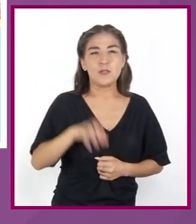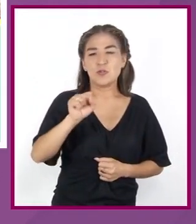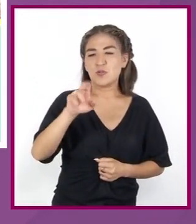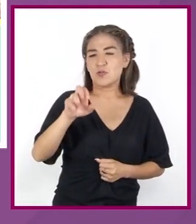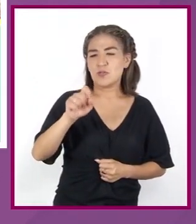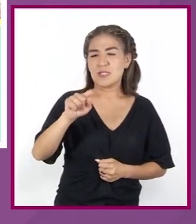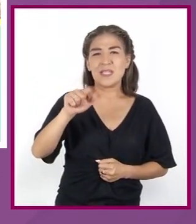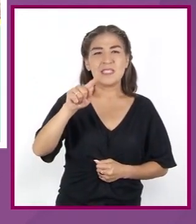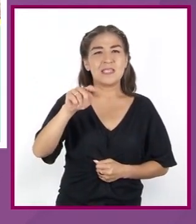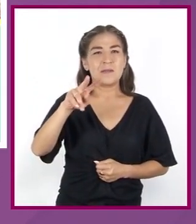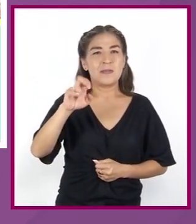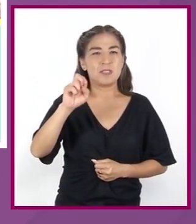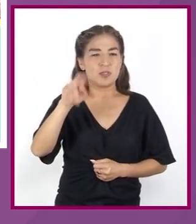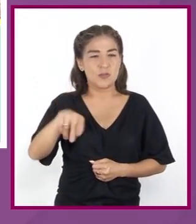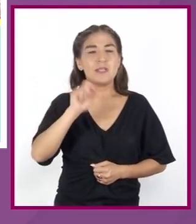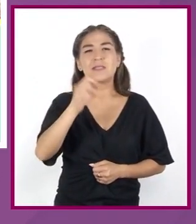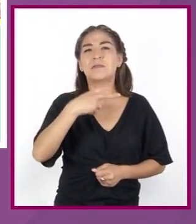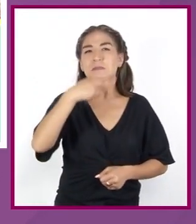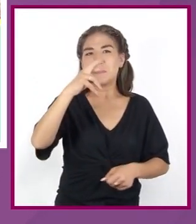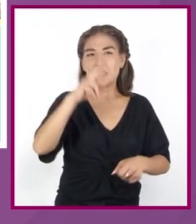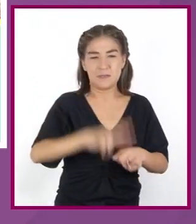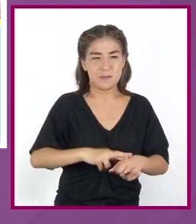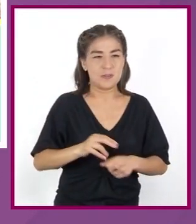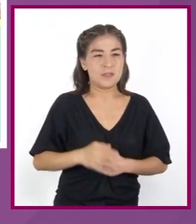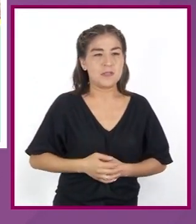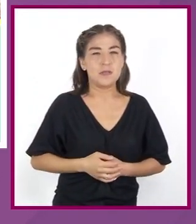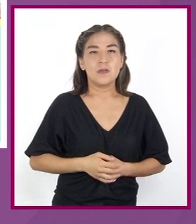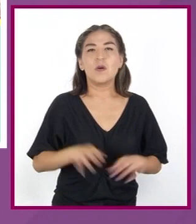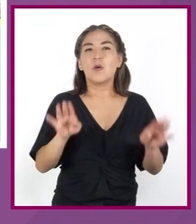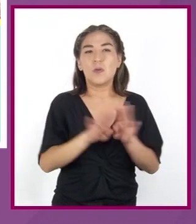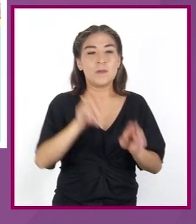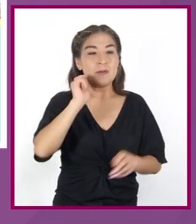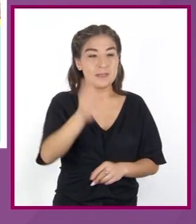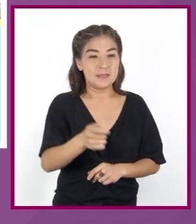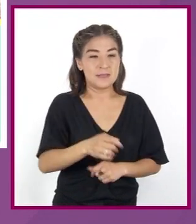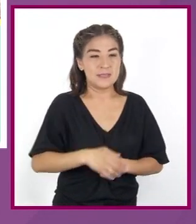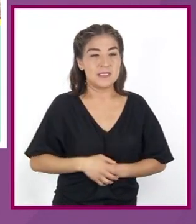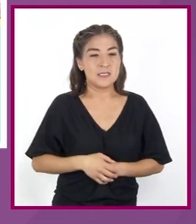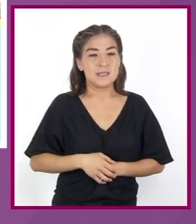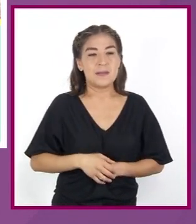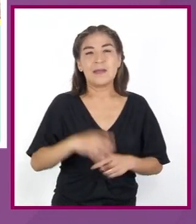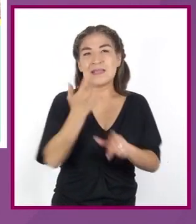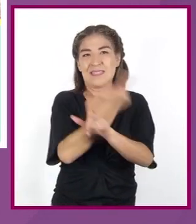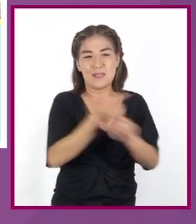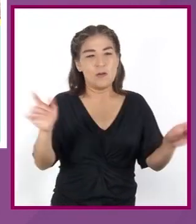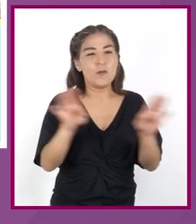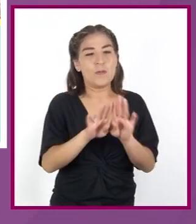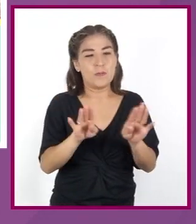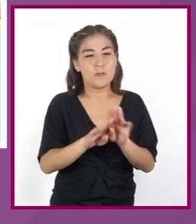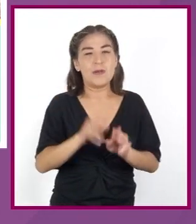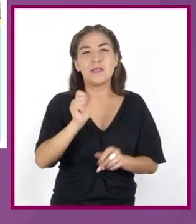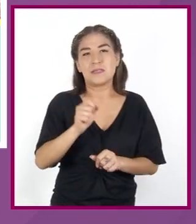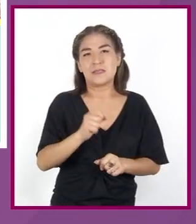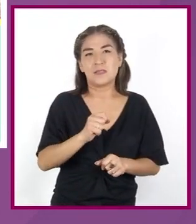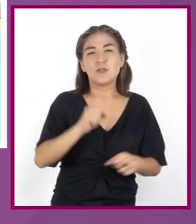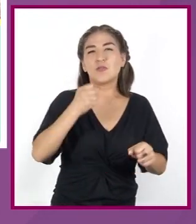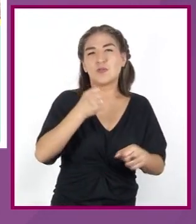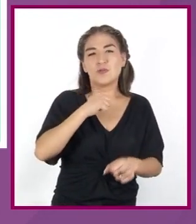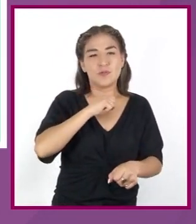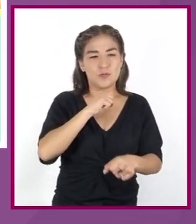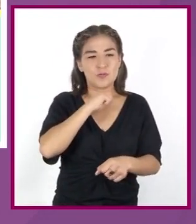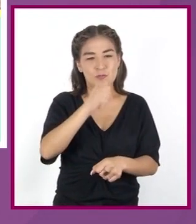Sustantivación de verbos. Por ejemplo, en lugar del verbo liberar, se usa el sustantivo